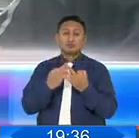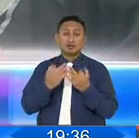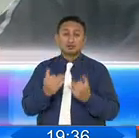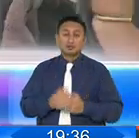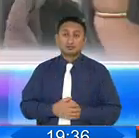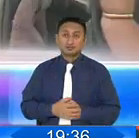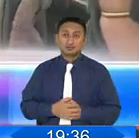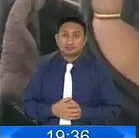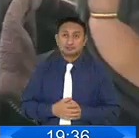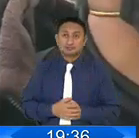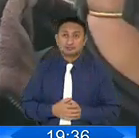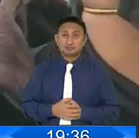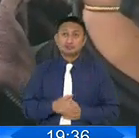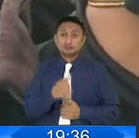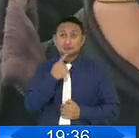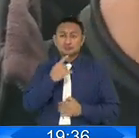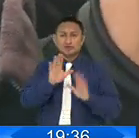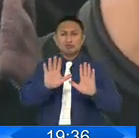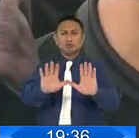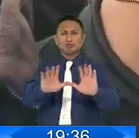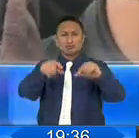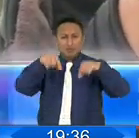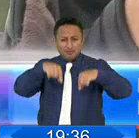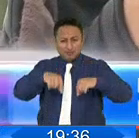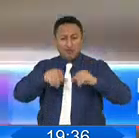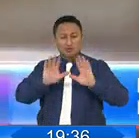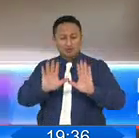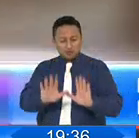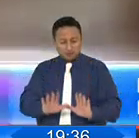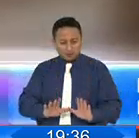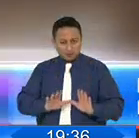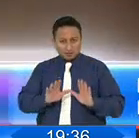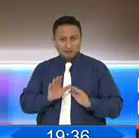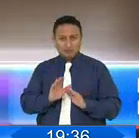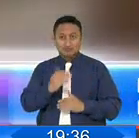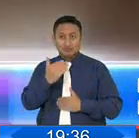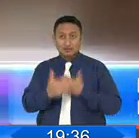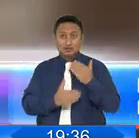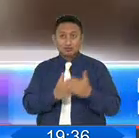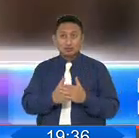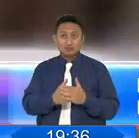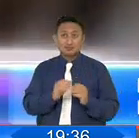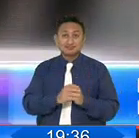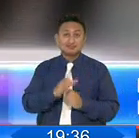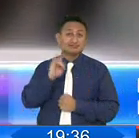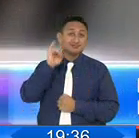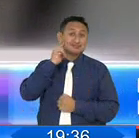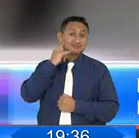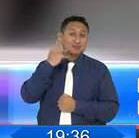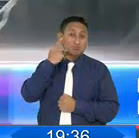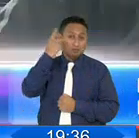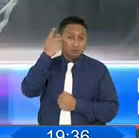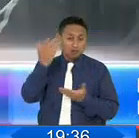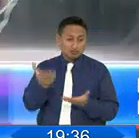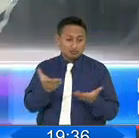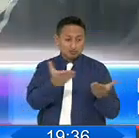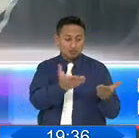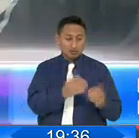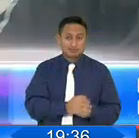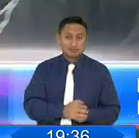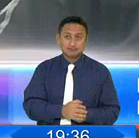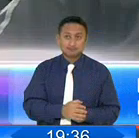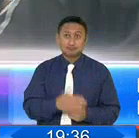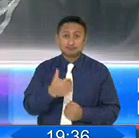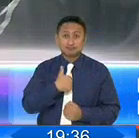esa decisión. Sin embargo, intercedieron para evitar una desgracia. Minutos más tarde, la menor fue entregada a sus padres. Bueno, en ese caso